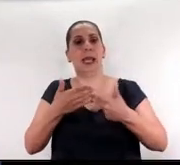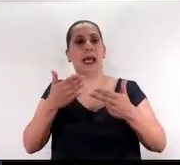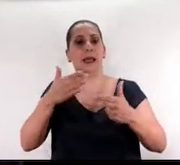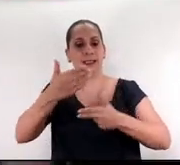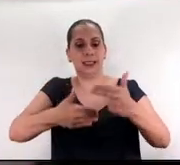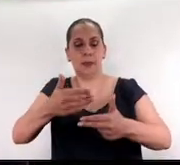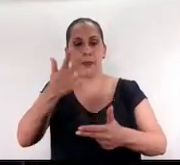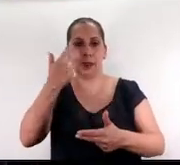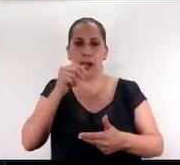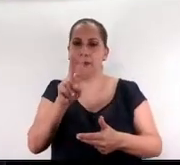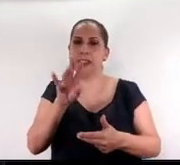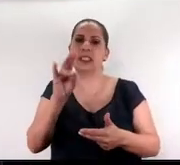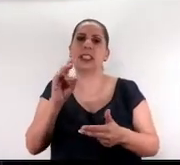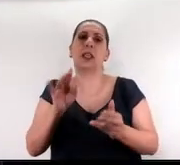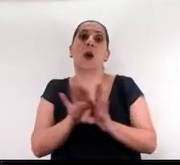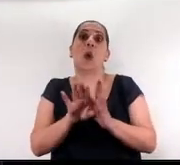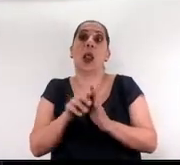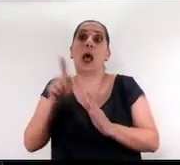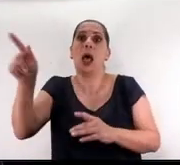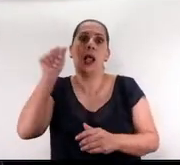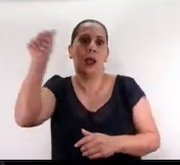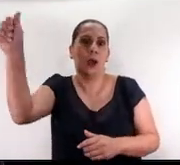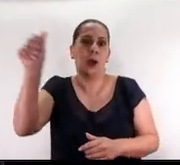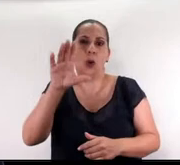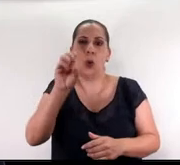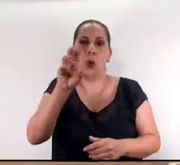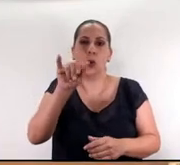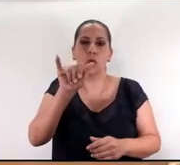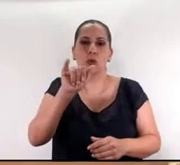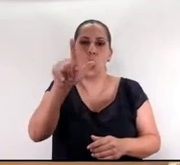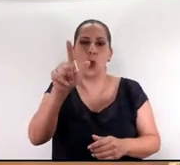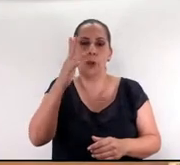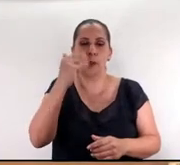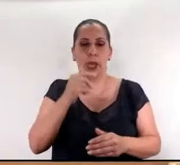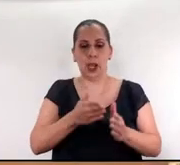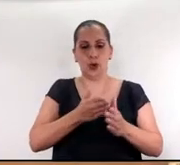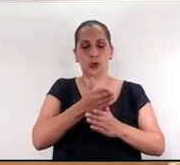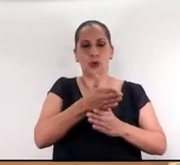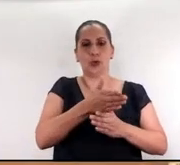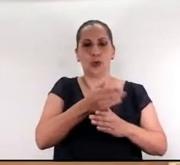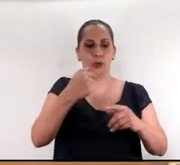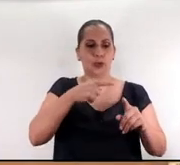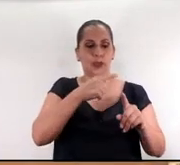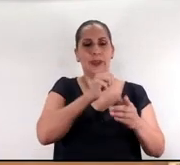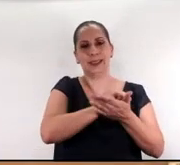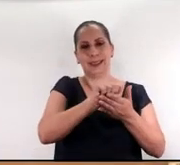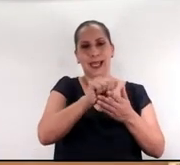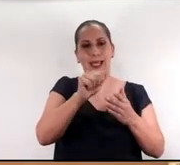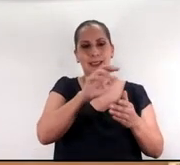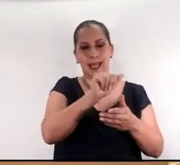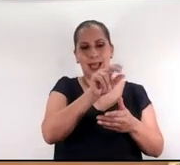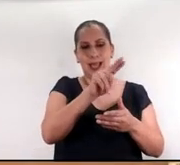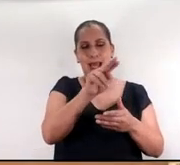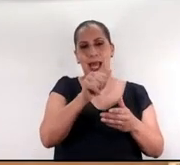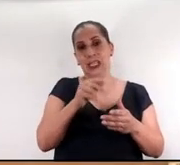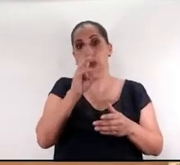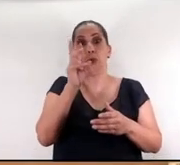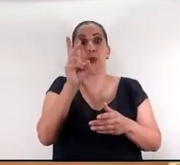27, por lo menos que al Coyol lleguemos con 4 carriles y desde el cruce de Santana 6 carriles hasta San José, el